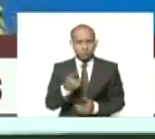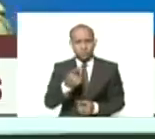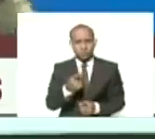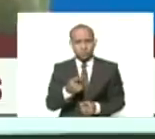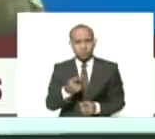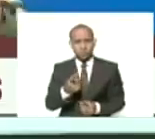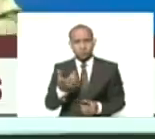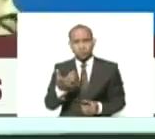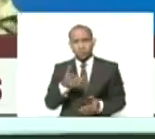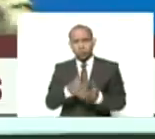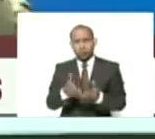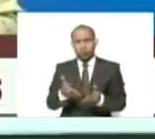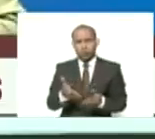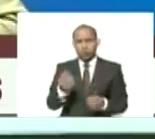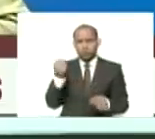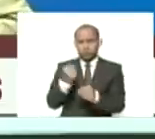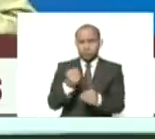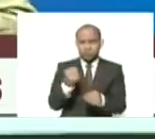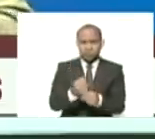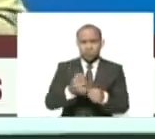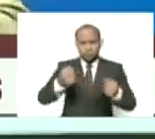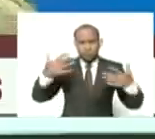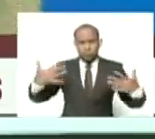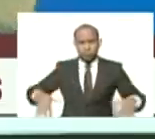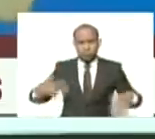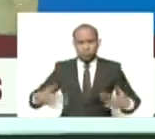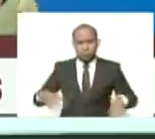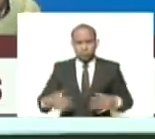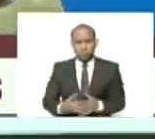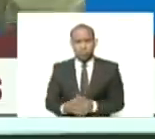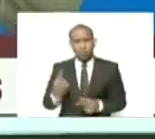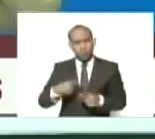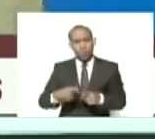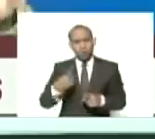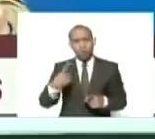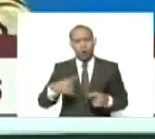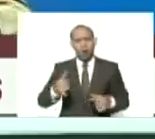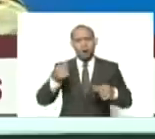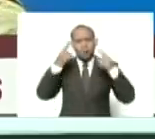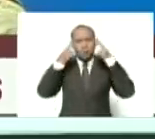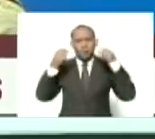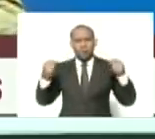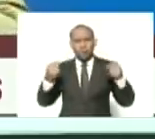movimiento revolucionario venezolano lograrlo con calidad estética, con calidad